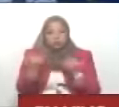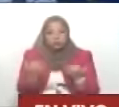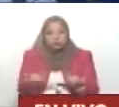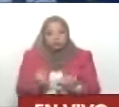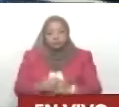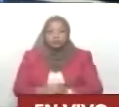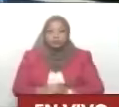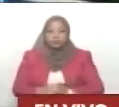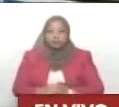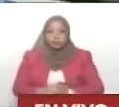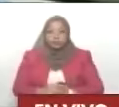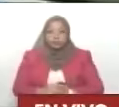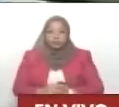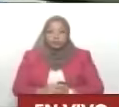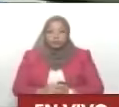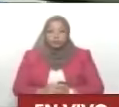algo.